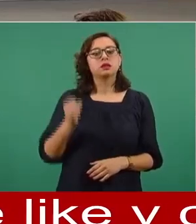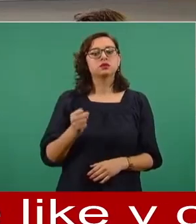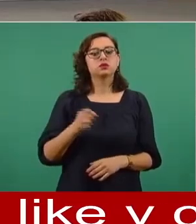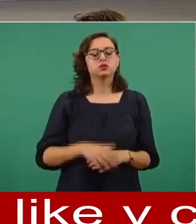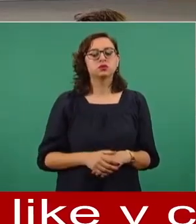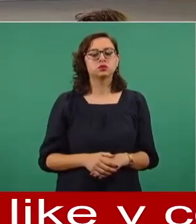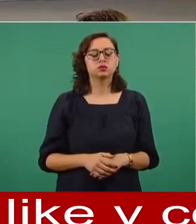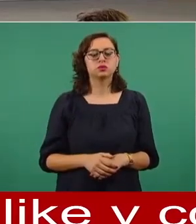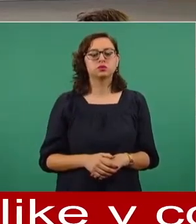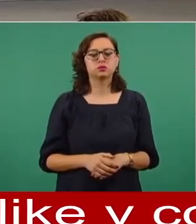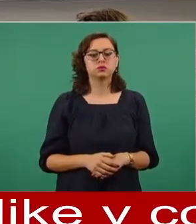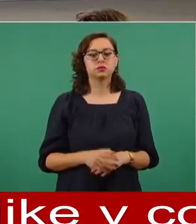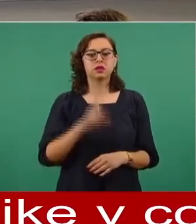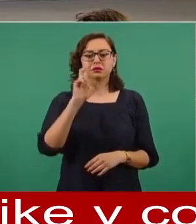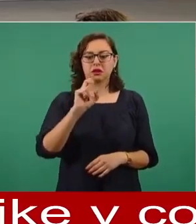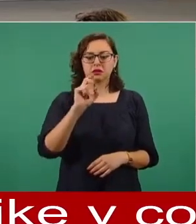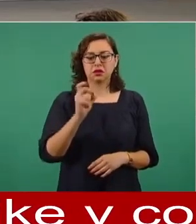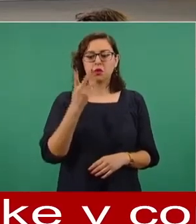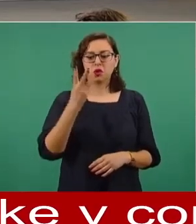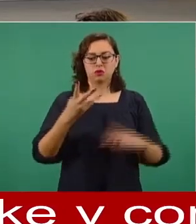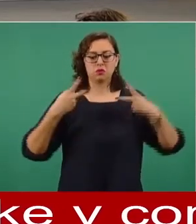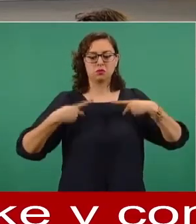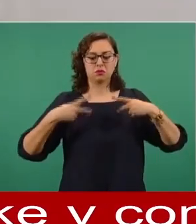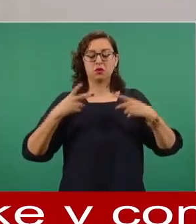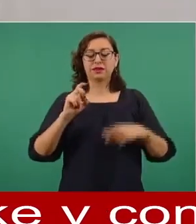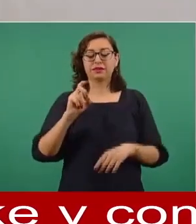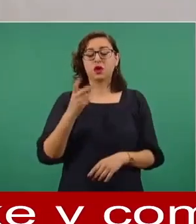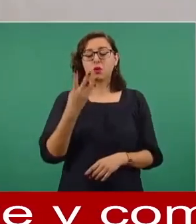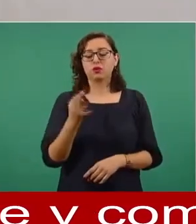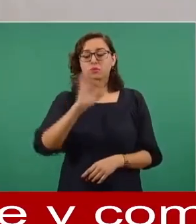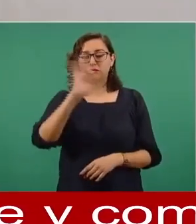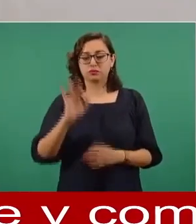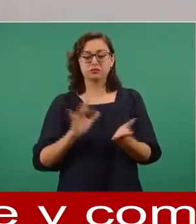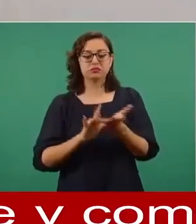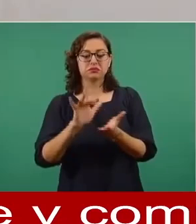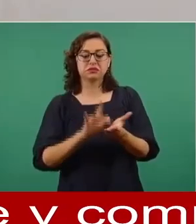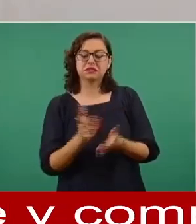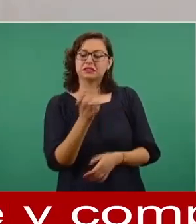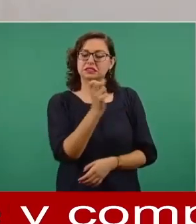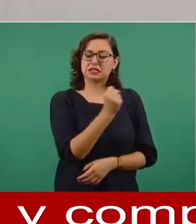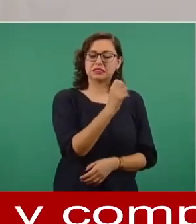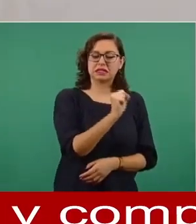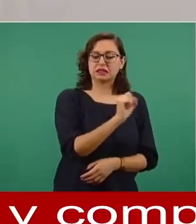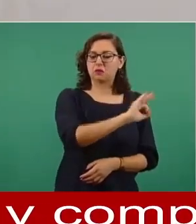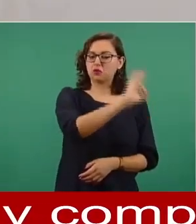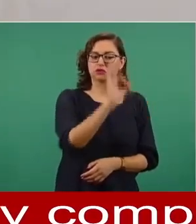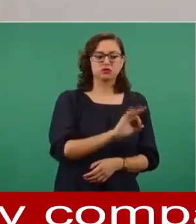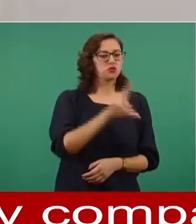34 de aprobación. 60 de desaprobación.